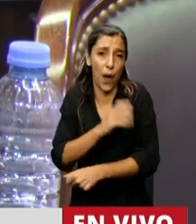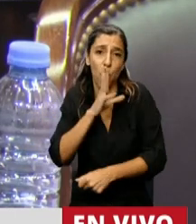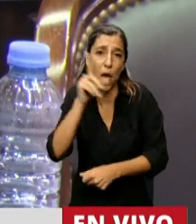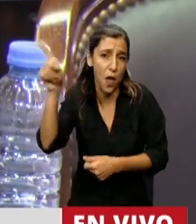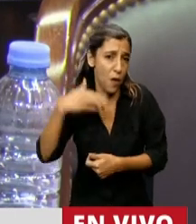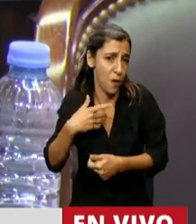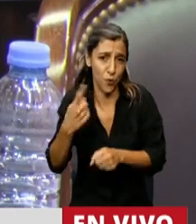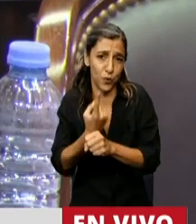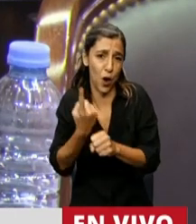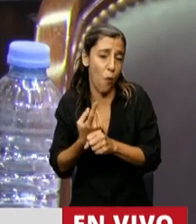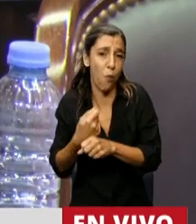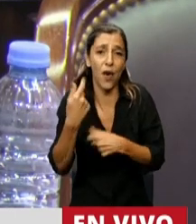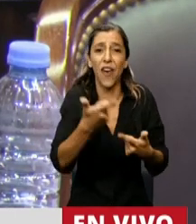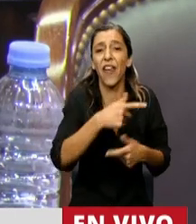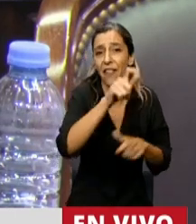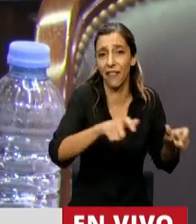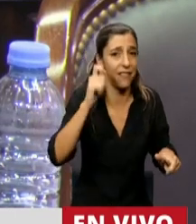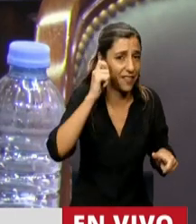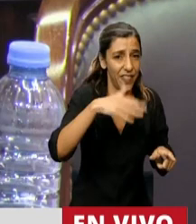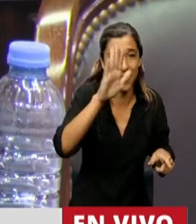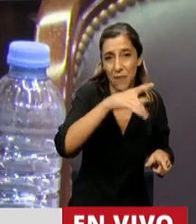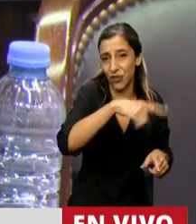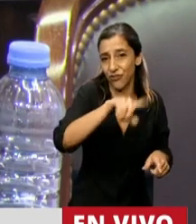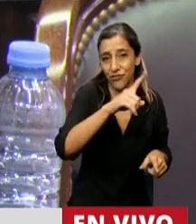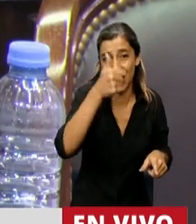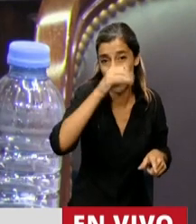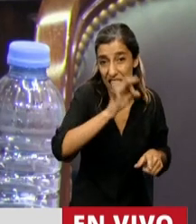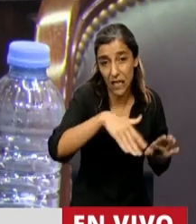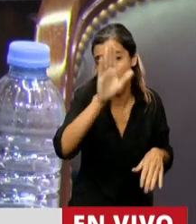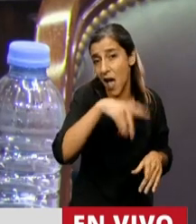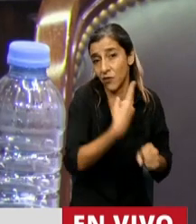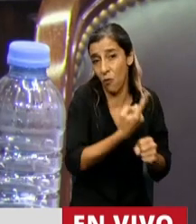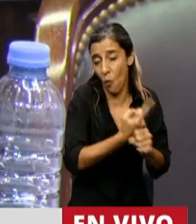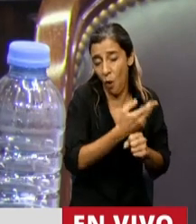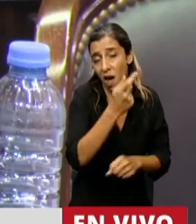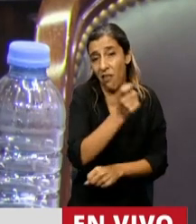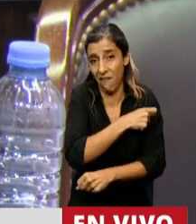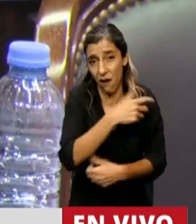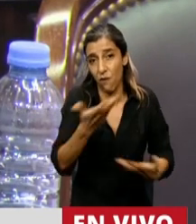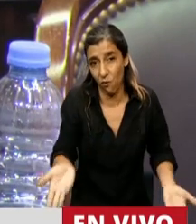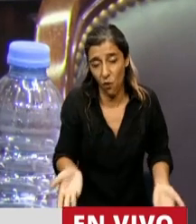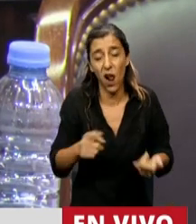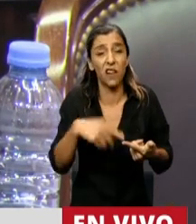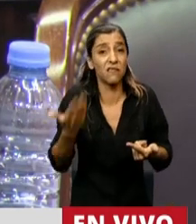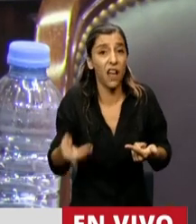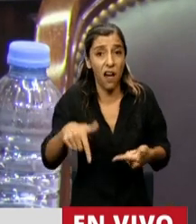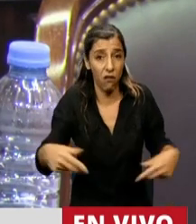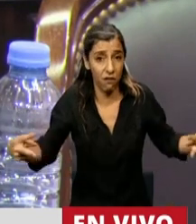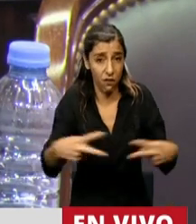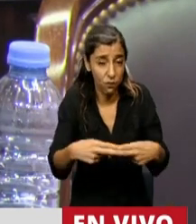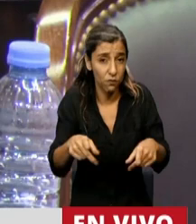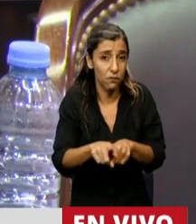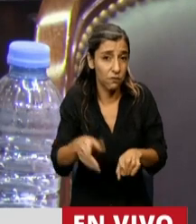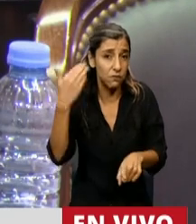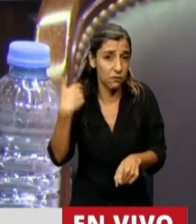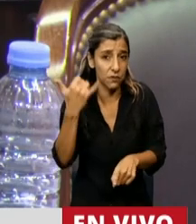de 60 años, la mayor población de riesgo. Y se le sumó este brutal ajuste que se hizo y de que hablaba al comienzo